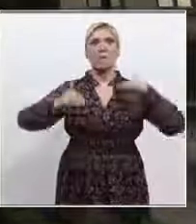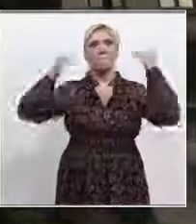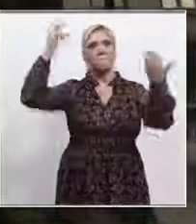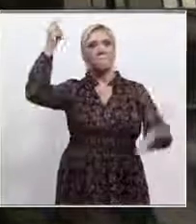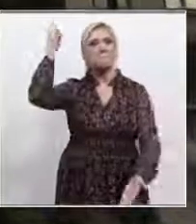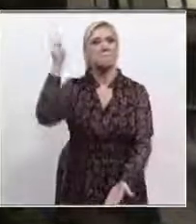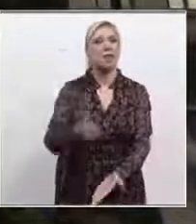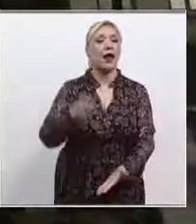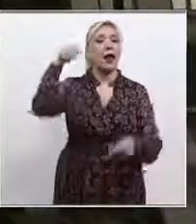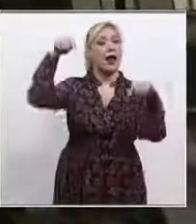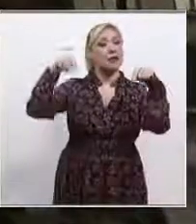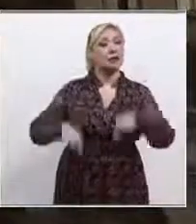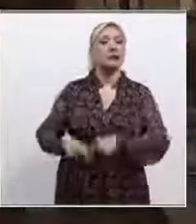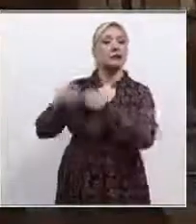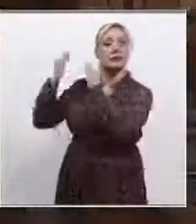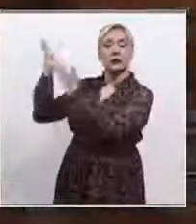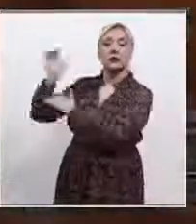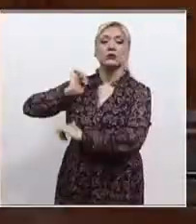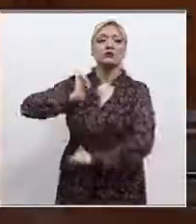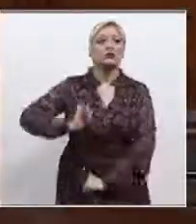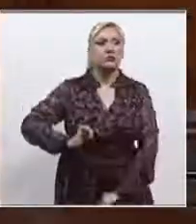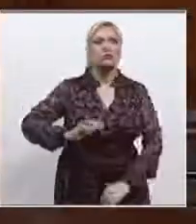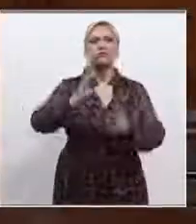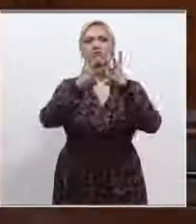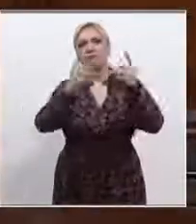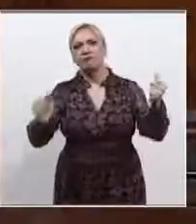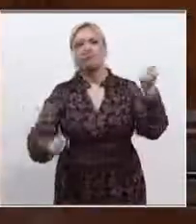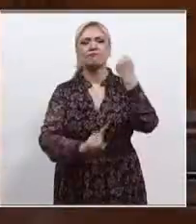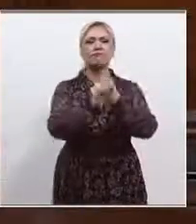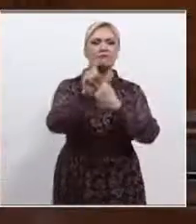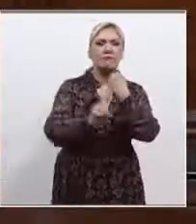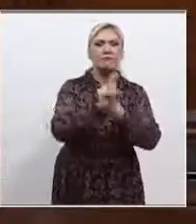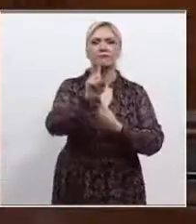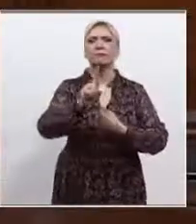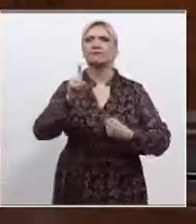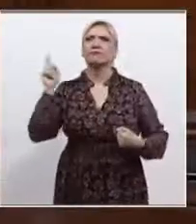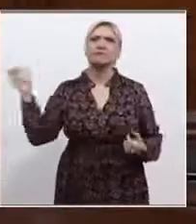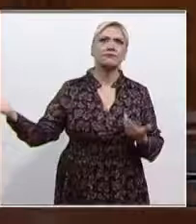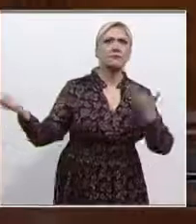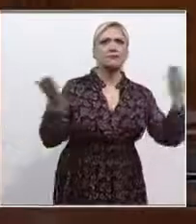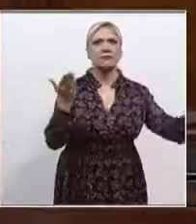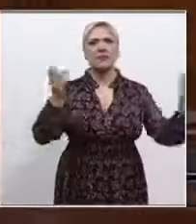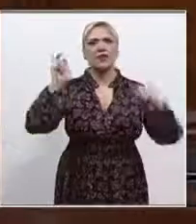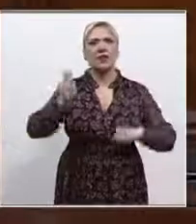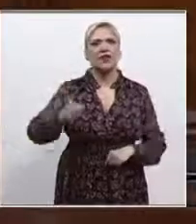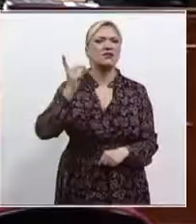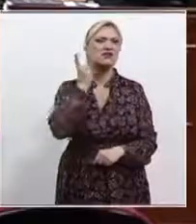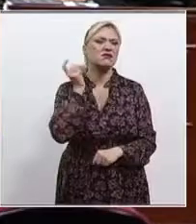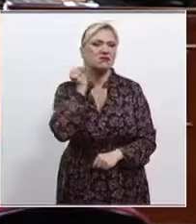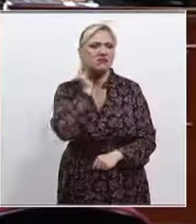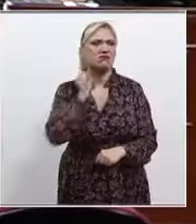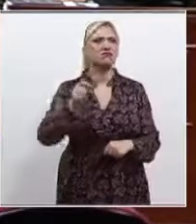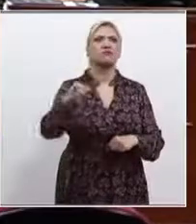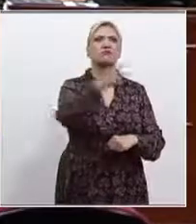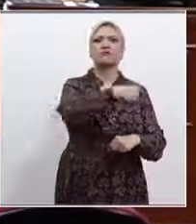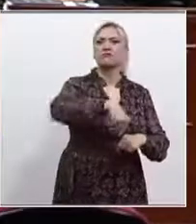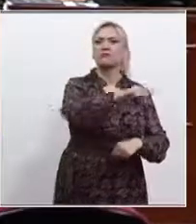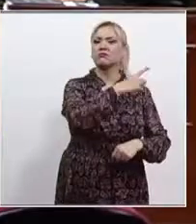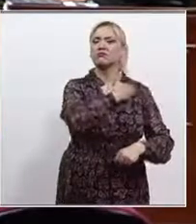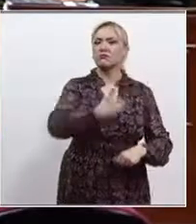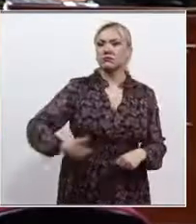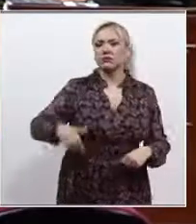tribunal constitucional encargado de resolver los conflictos entre poderes y de expulsar con efectos generales a través de la acción